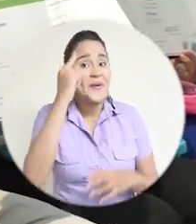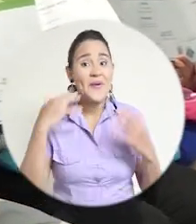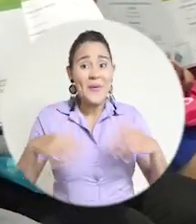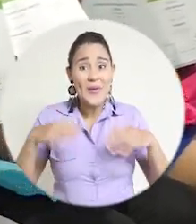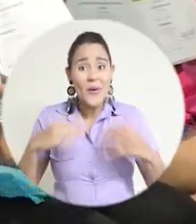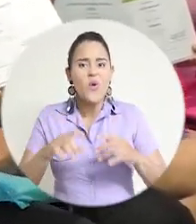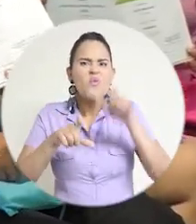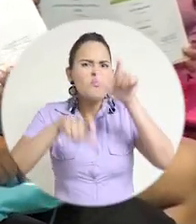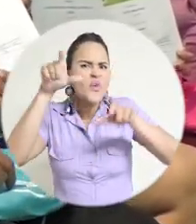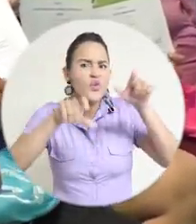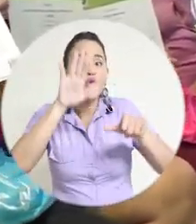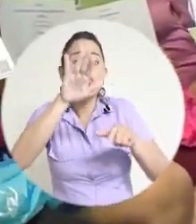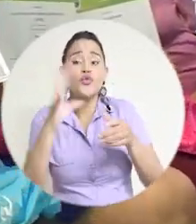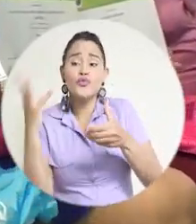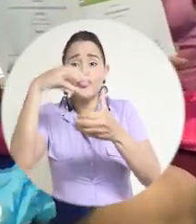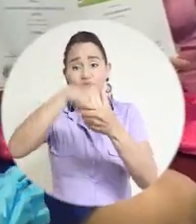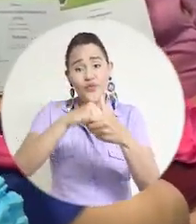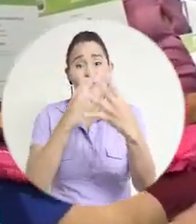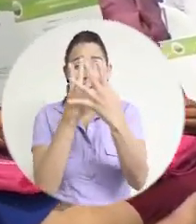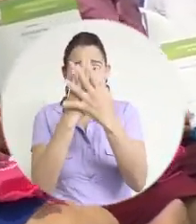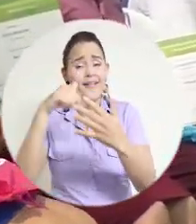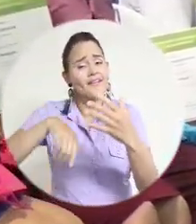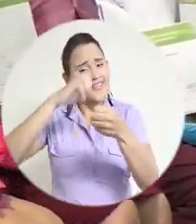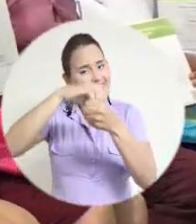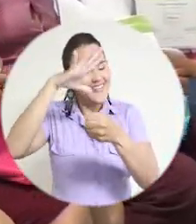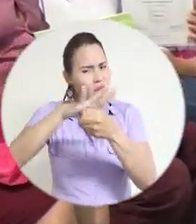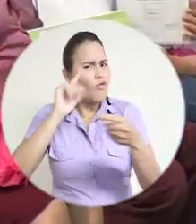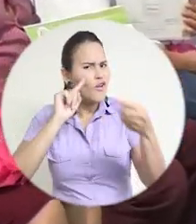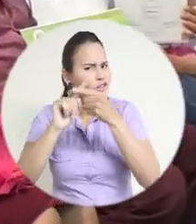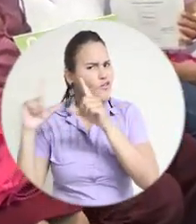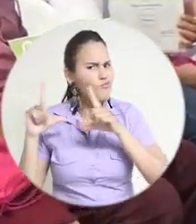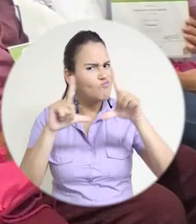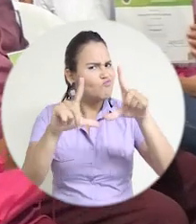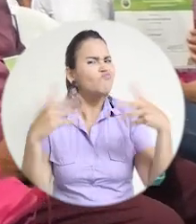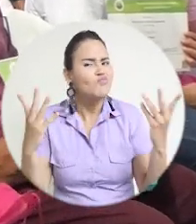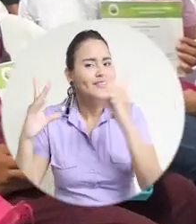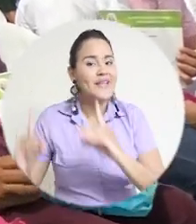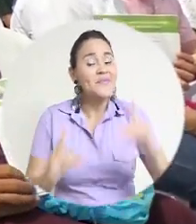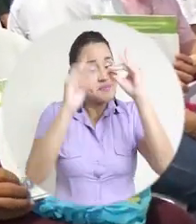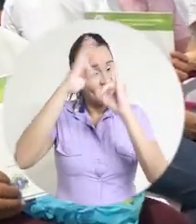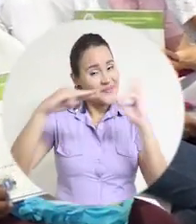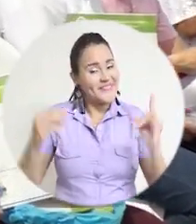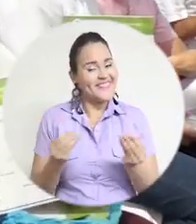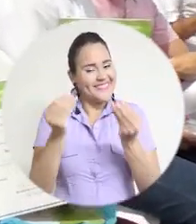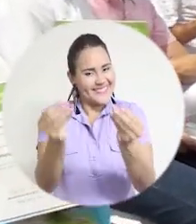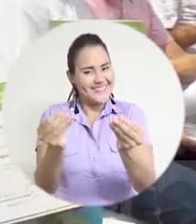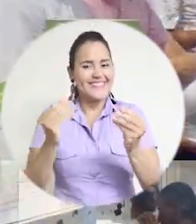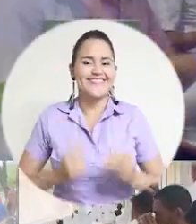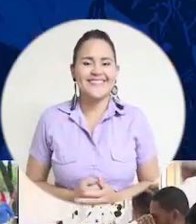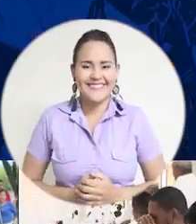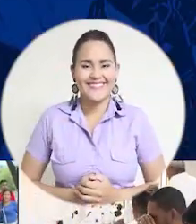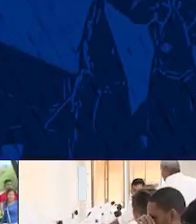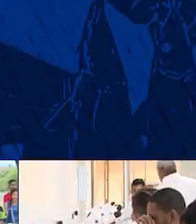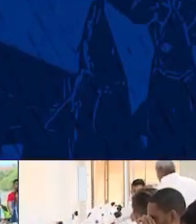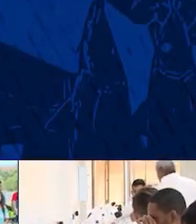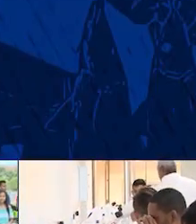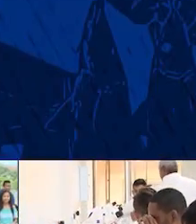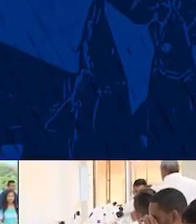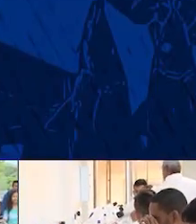Por primera vez, internos y guardias de la cárcel distrital se certifican en diplomados ofrecidos por Unimagdalena.